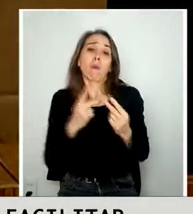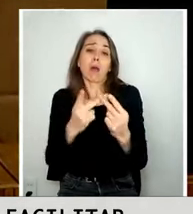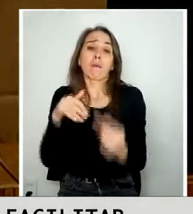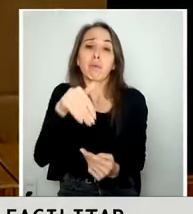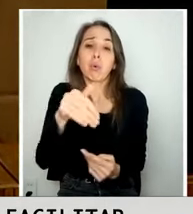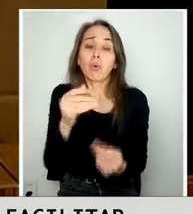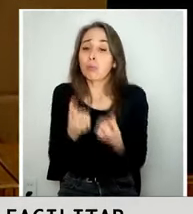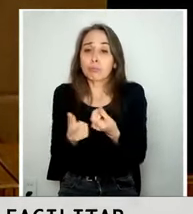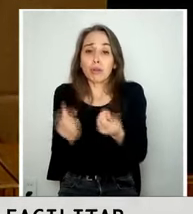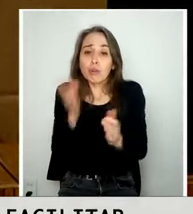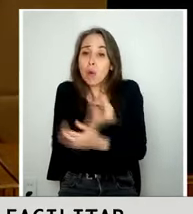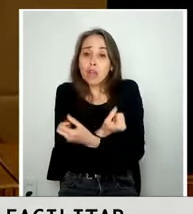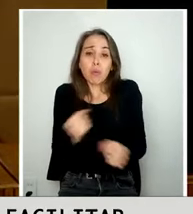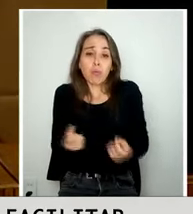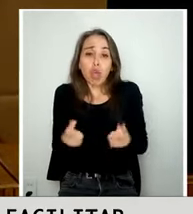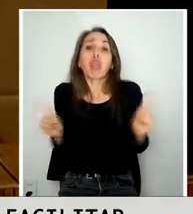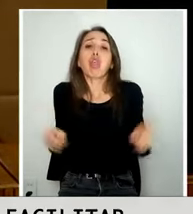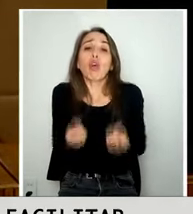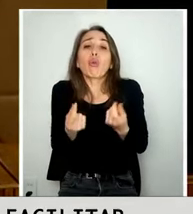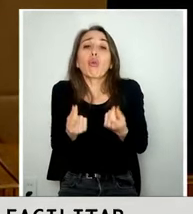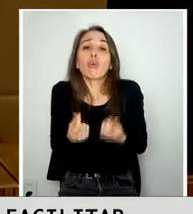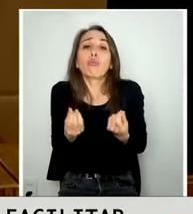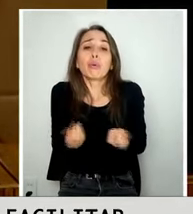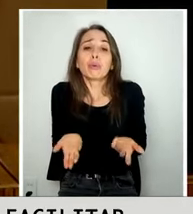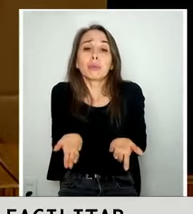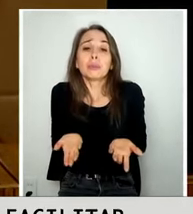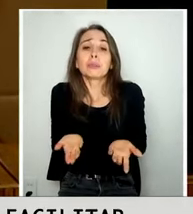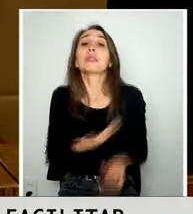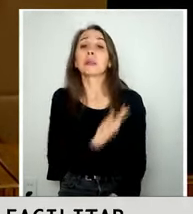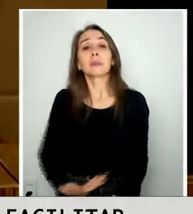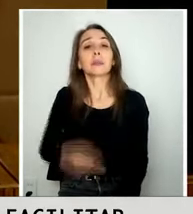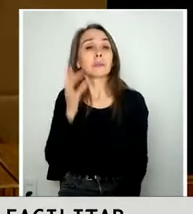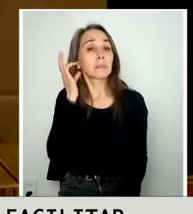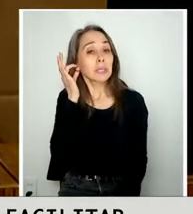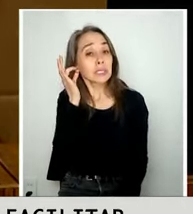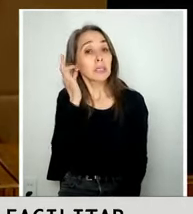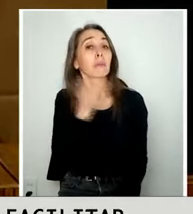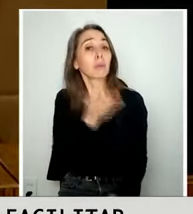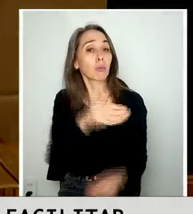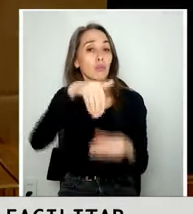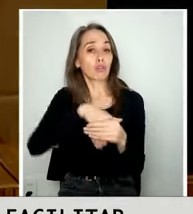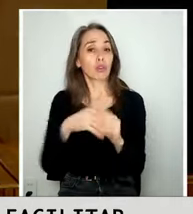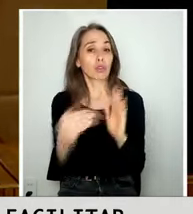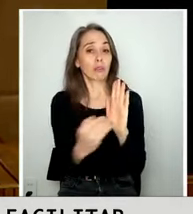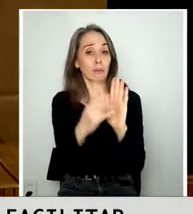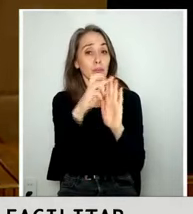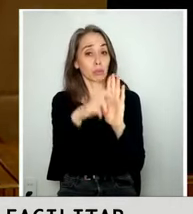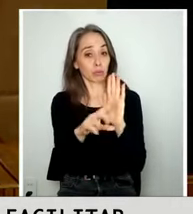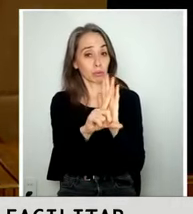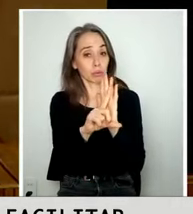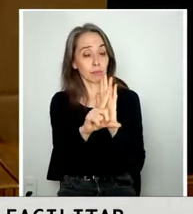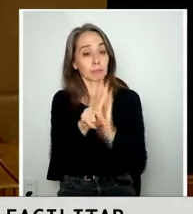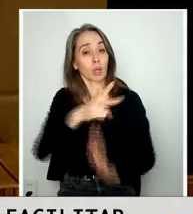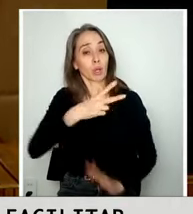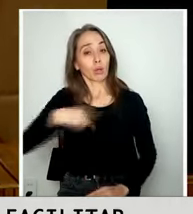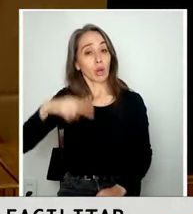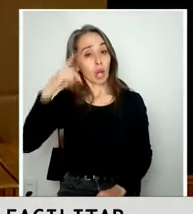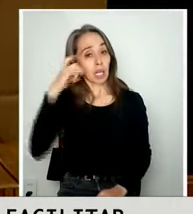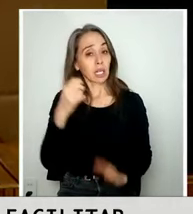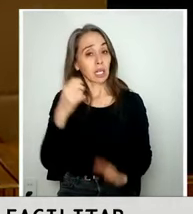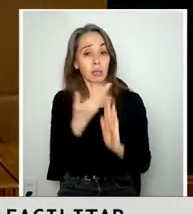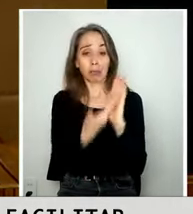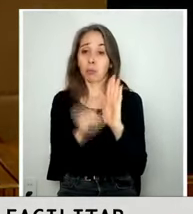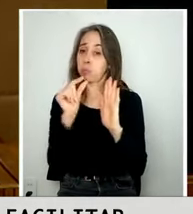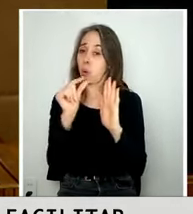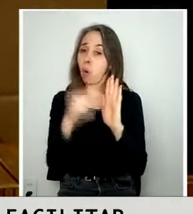de financiar por eso presidenta reitero vamos a votar a favor este proyecto pero creemos que es insuficiente hay